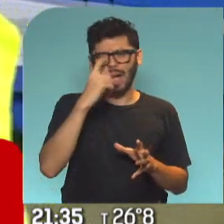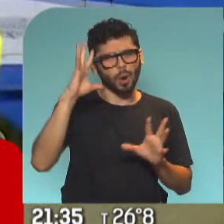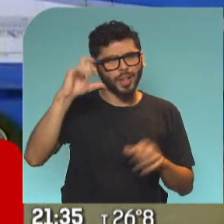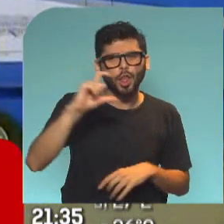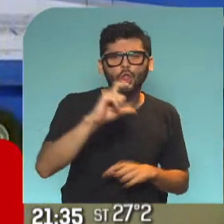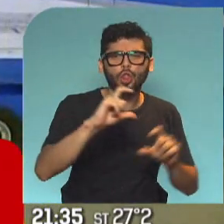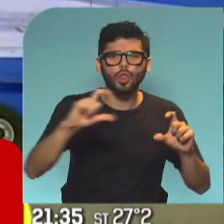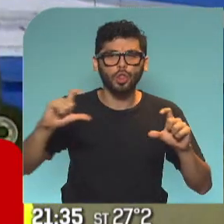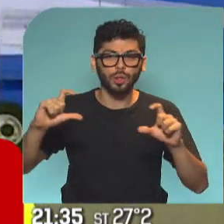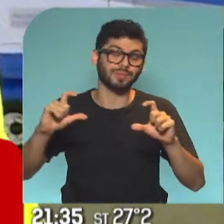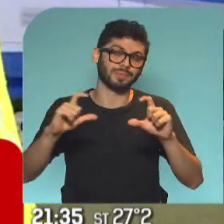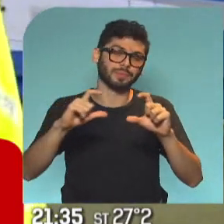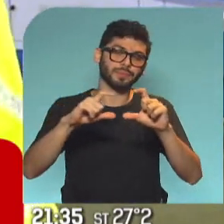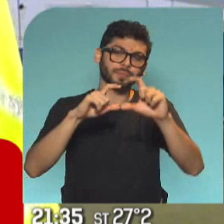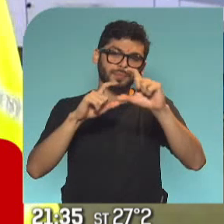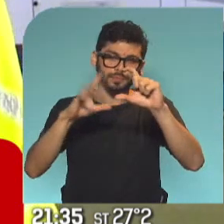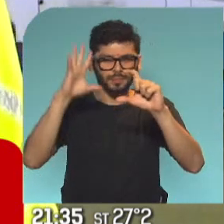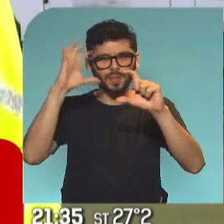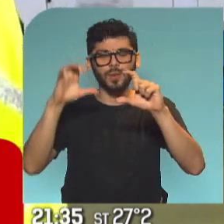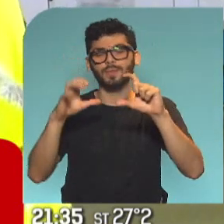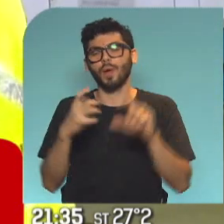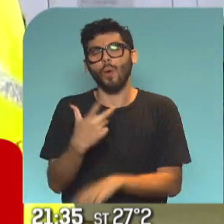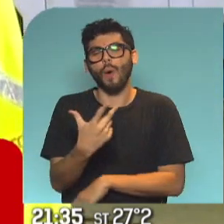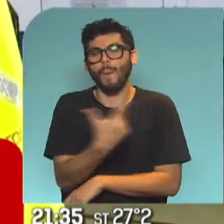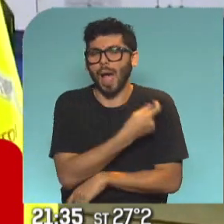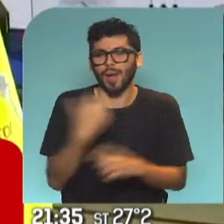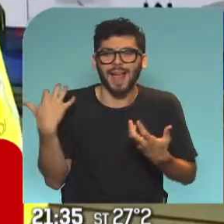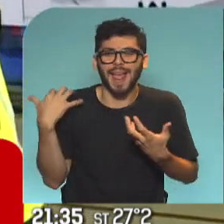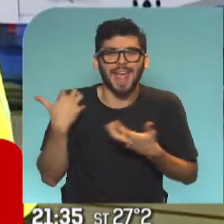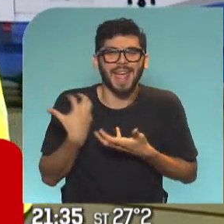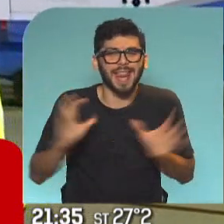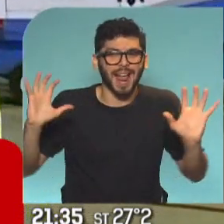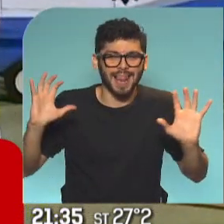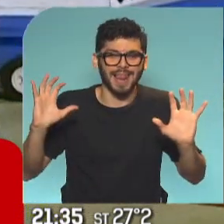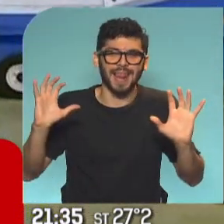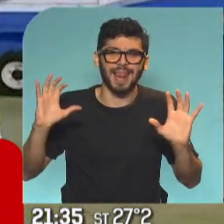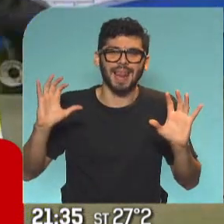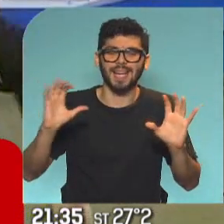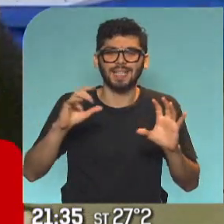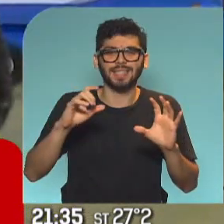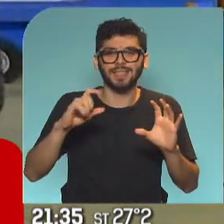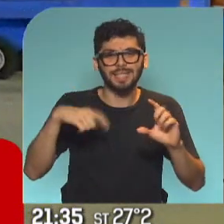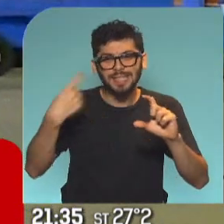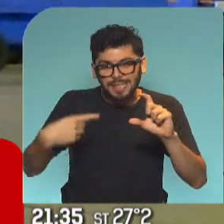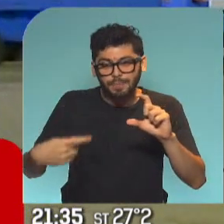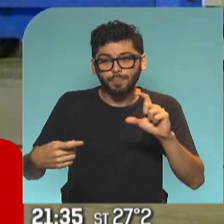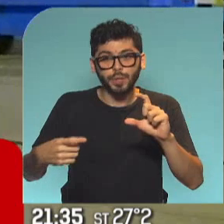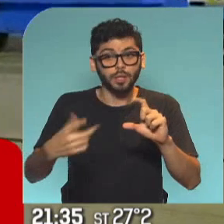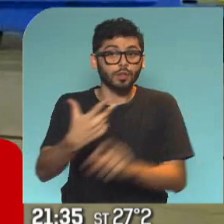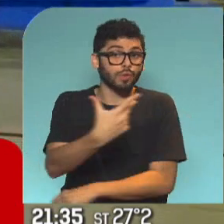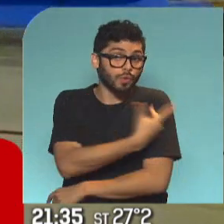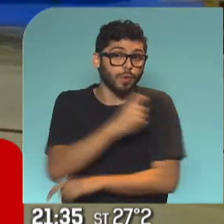recuerden que las vacunas en general, todas las que se han producido, sí. Requieren dos